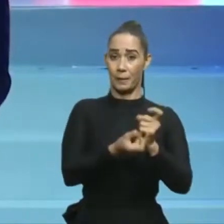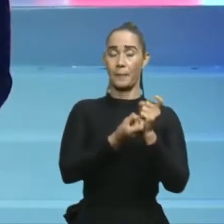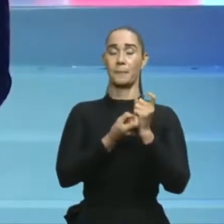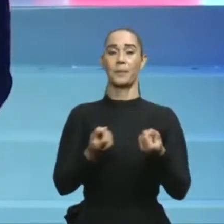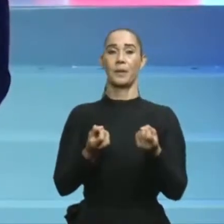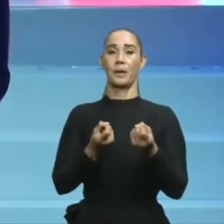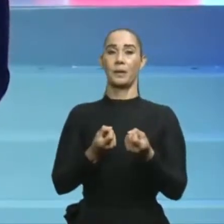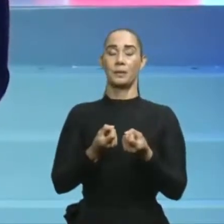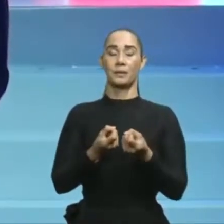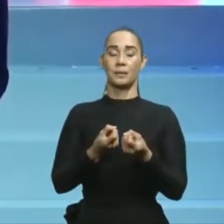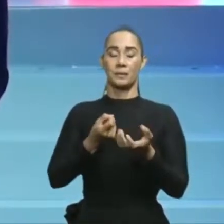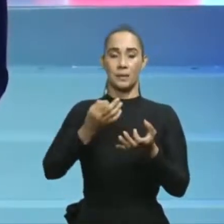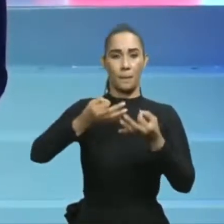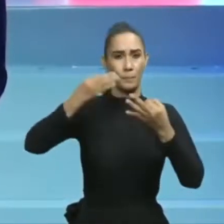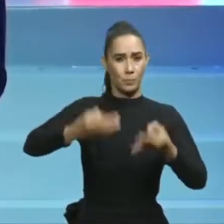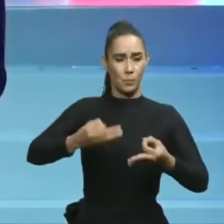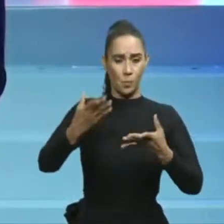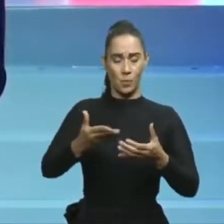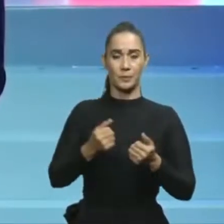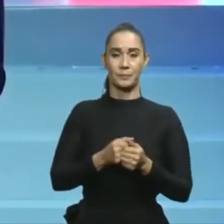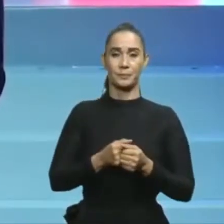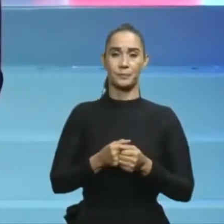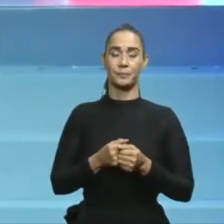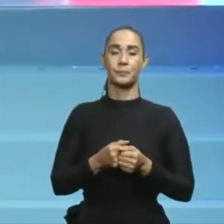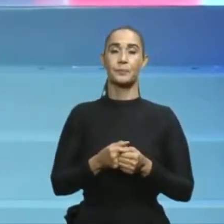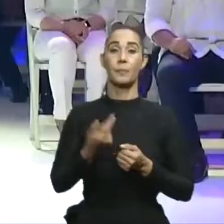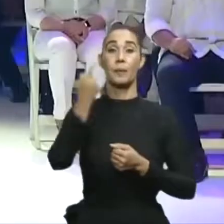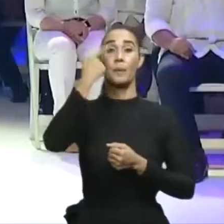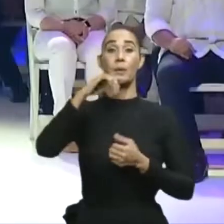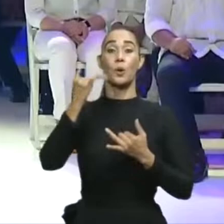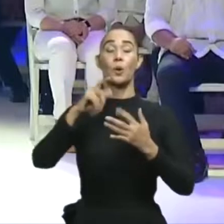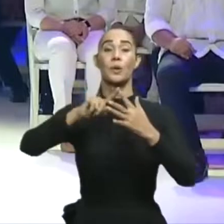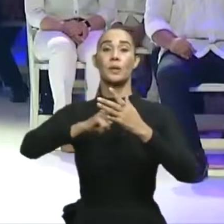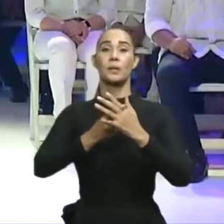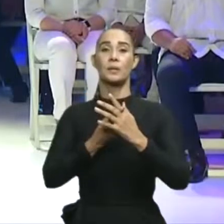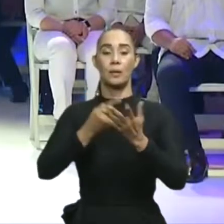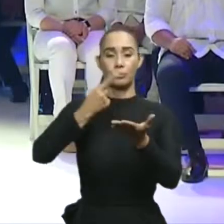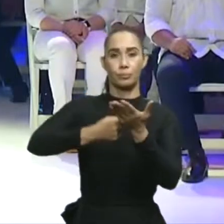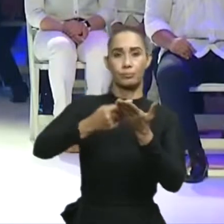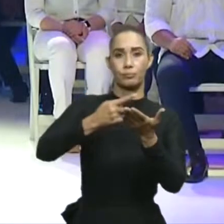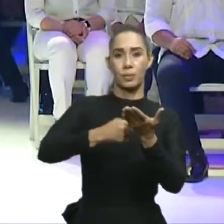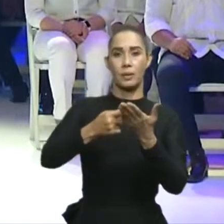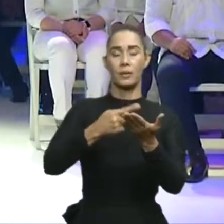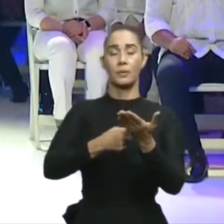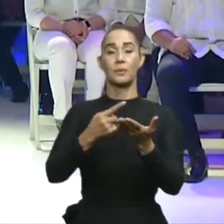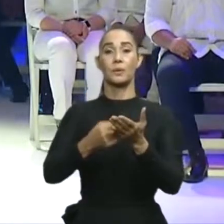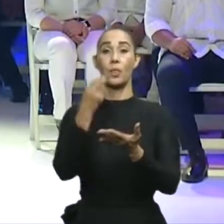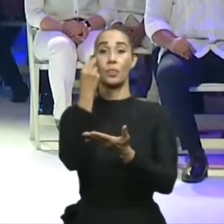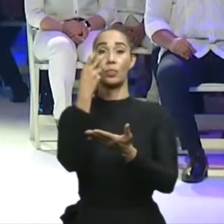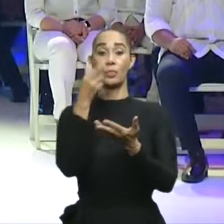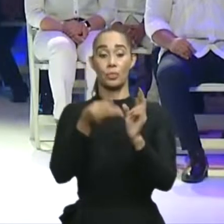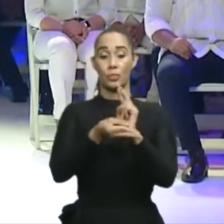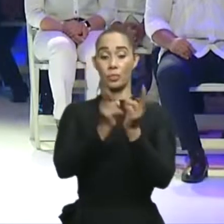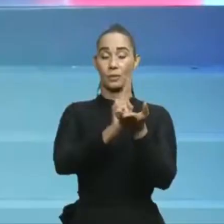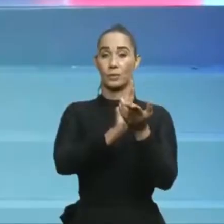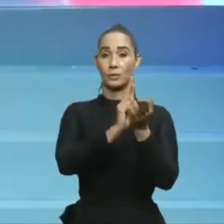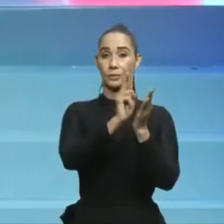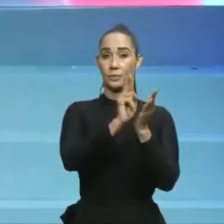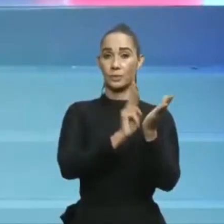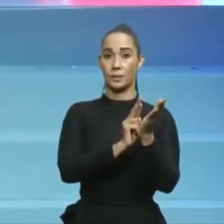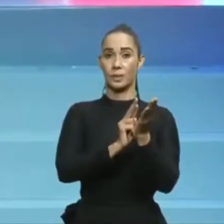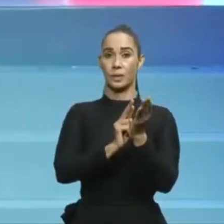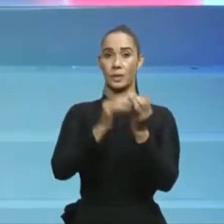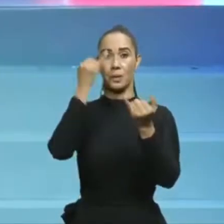el cambio que estamos andando por eso iniciamos la discusión de 12 012 de formas que con las recomendaciones